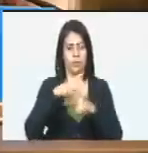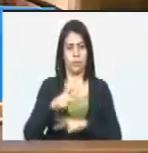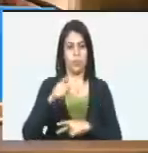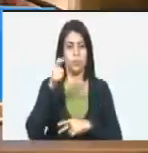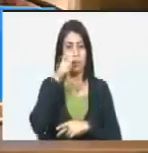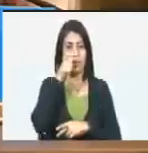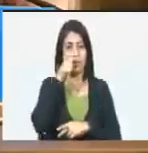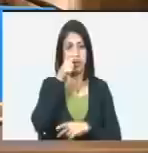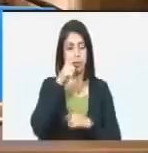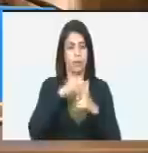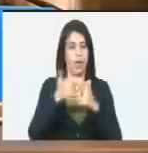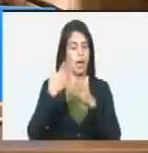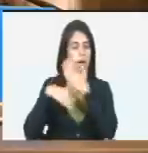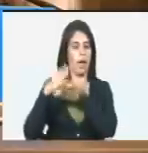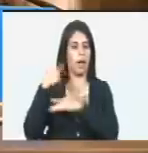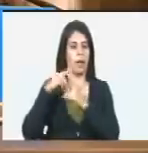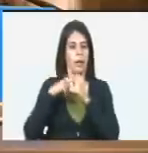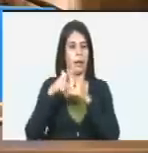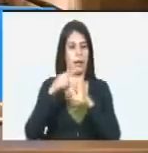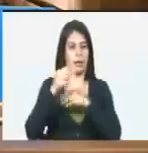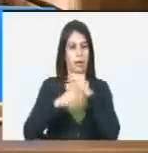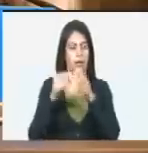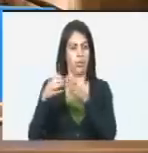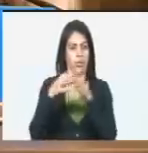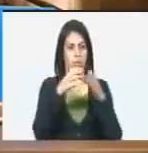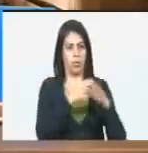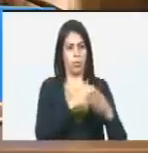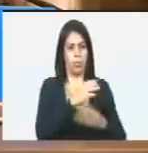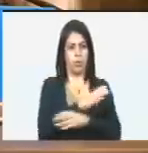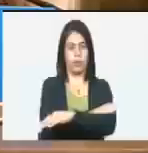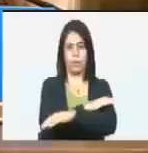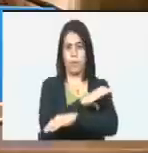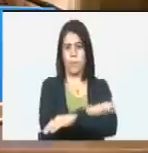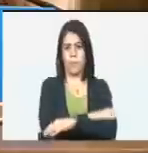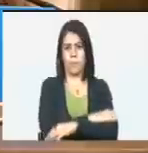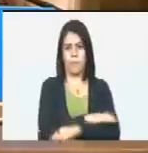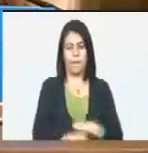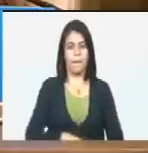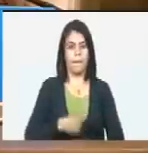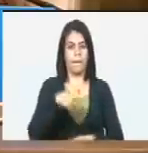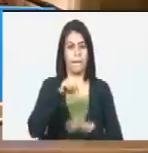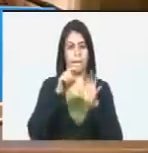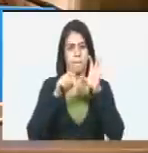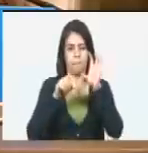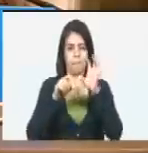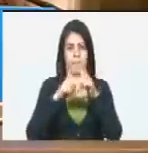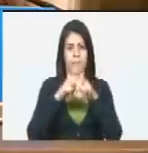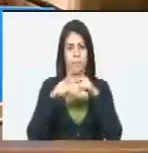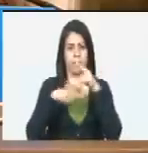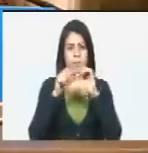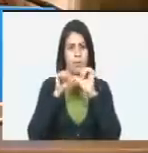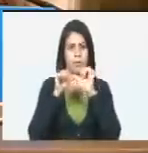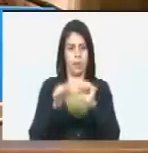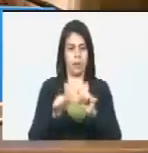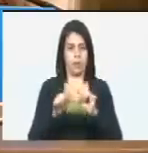aquel entonces dirigido por sectores de la oposición extremista del país, tras permanecer de manera valiente en las calles